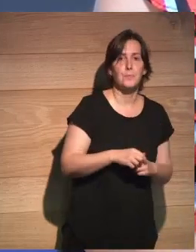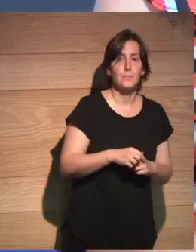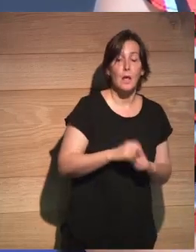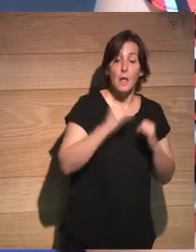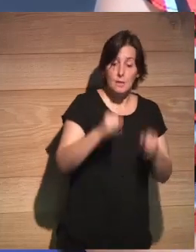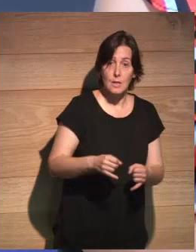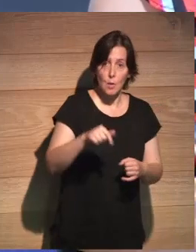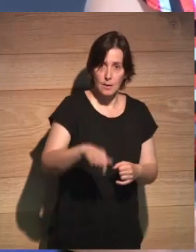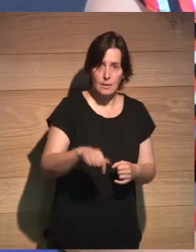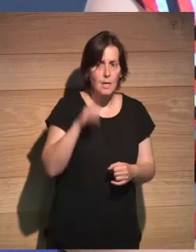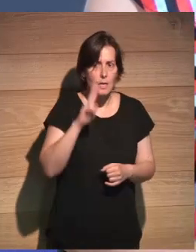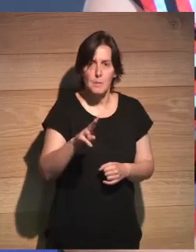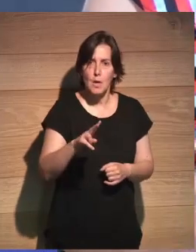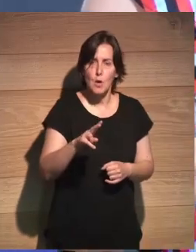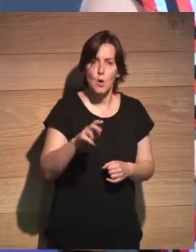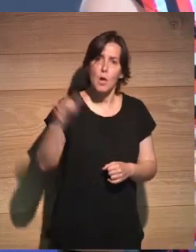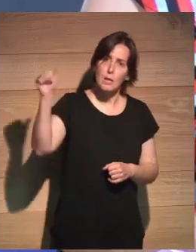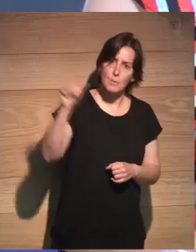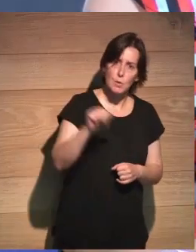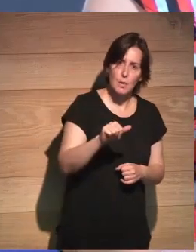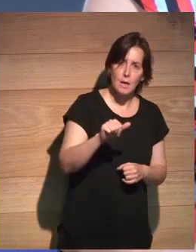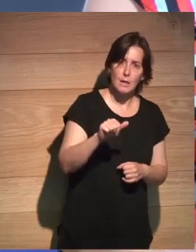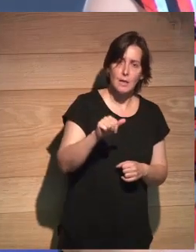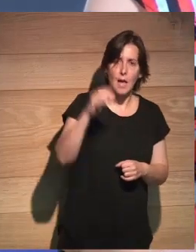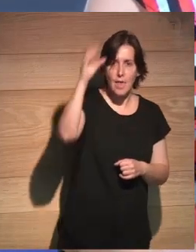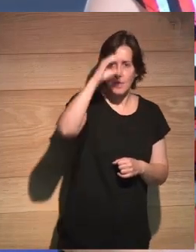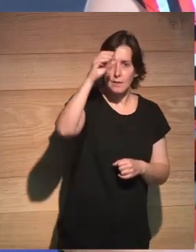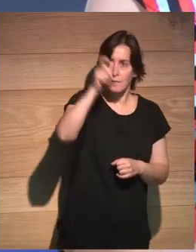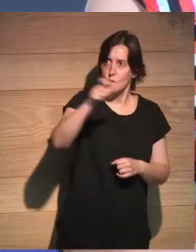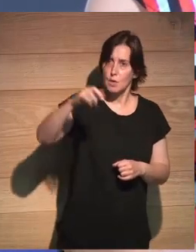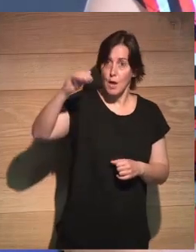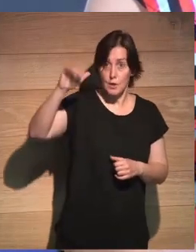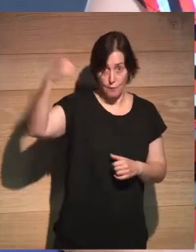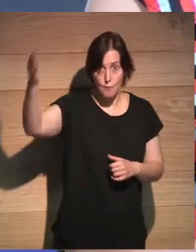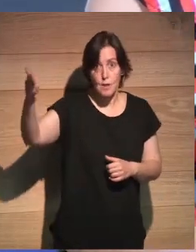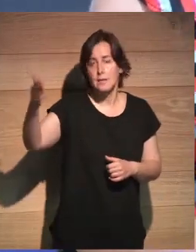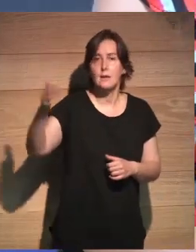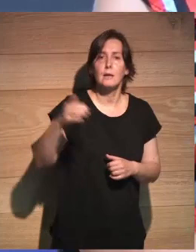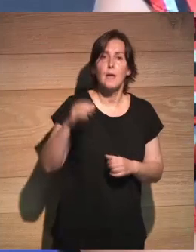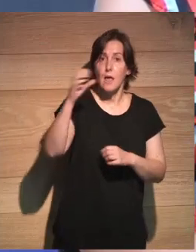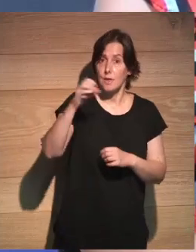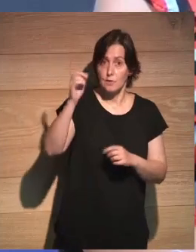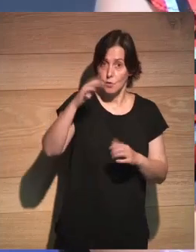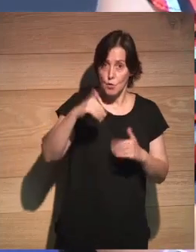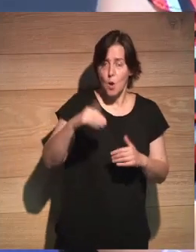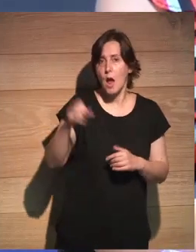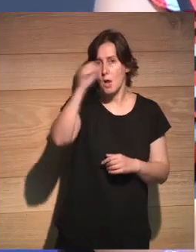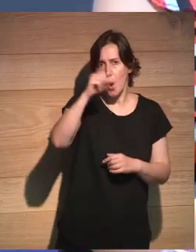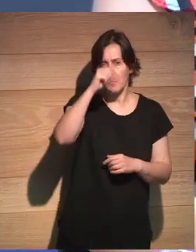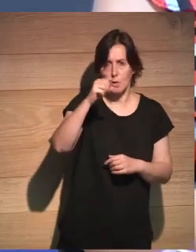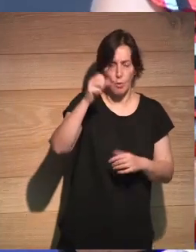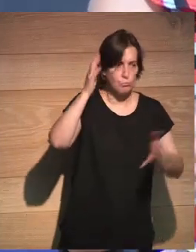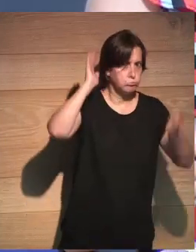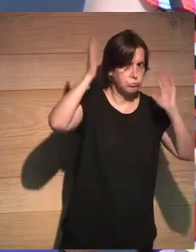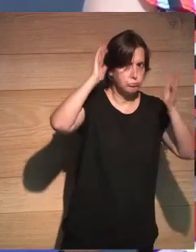reportaje sobre Chernóbil en el que se hablaba de muchos científicos de fuera, mucha gente de fuera que no era científico y que opinaba